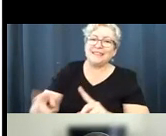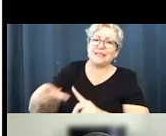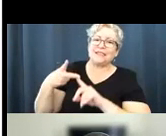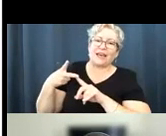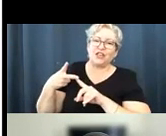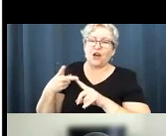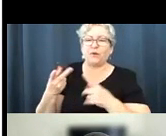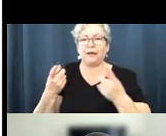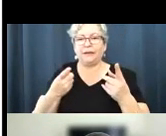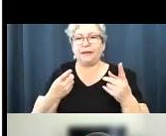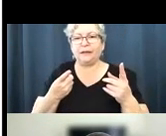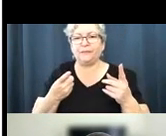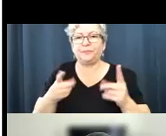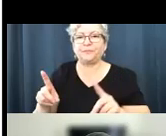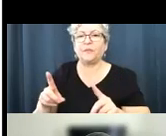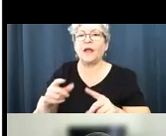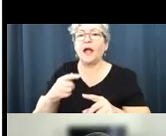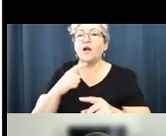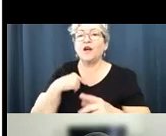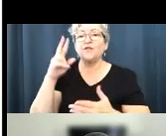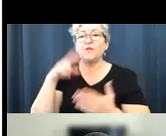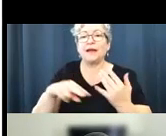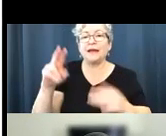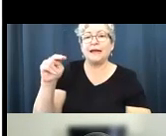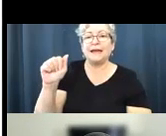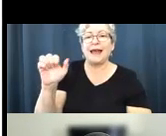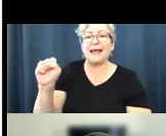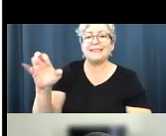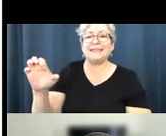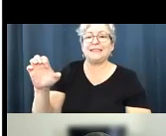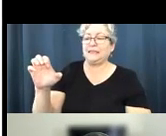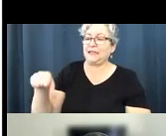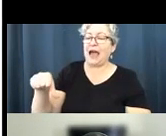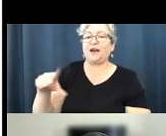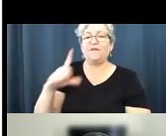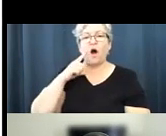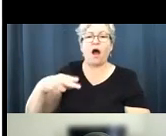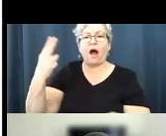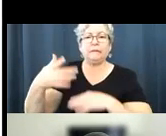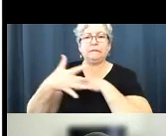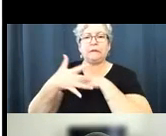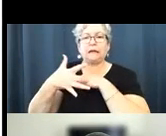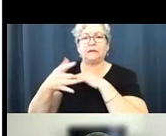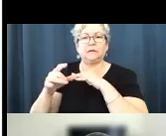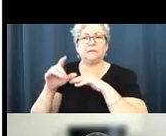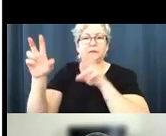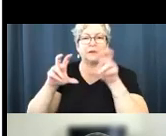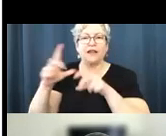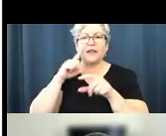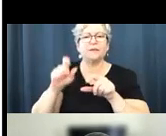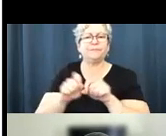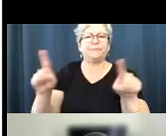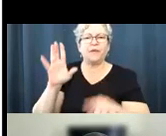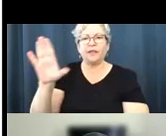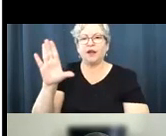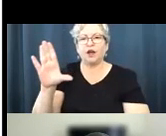Siempre ha sido un pensamiento secundario. Ahora mismo he escuchado que Nasdaq donde se vende la bolsa de valores,